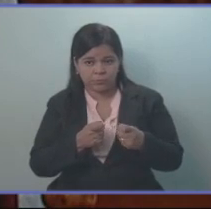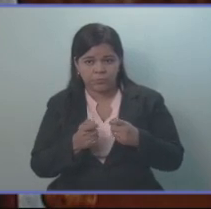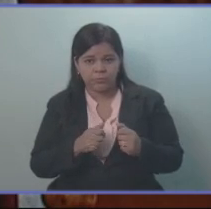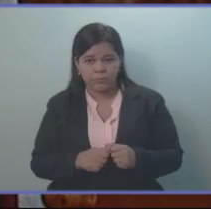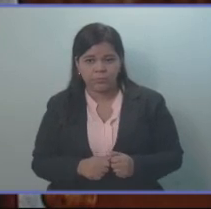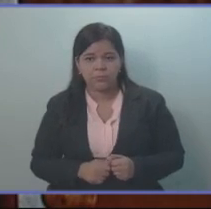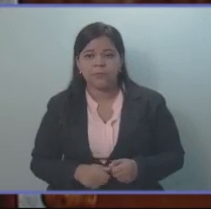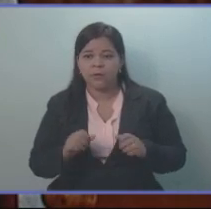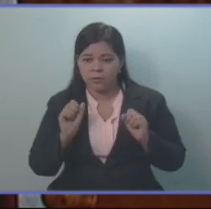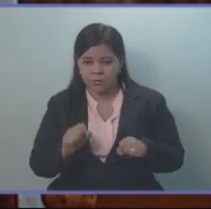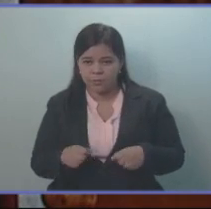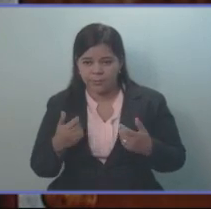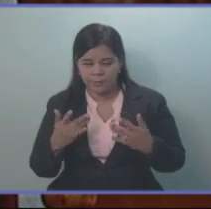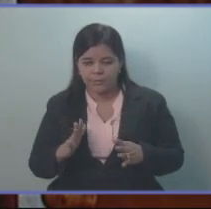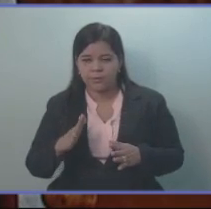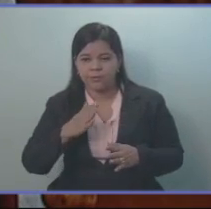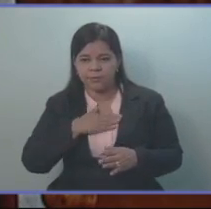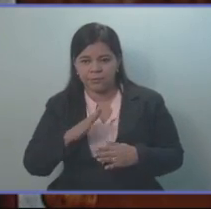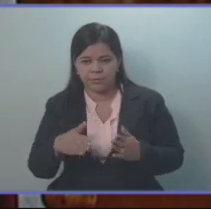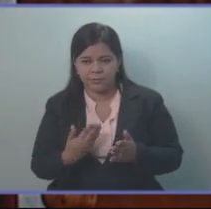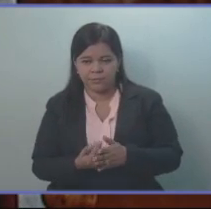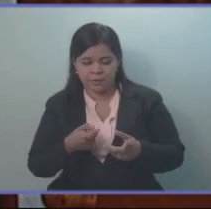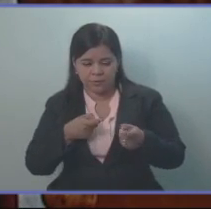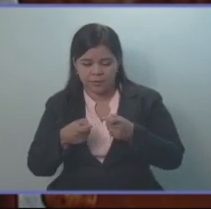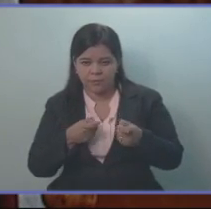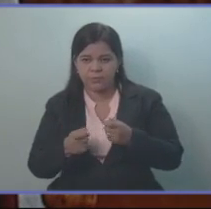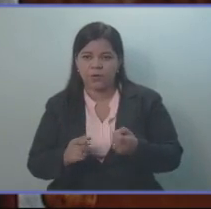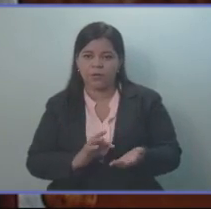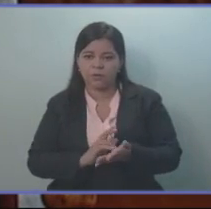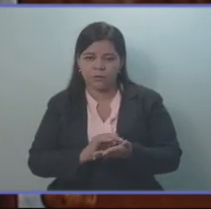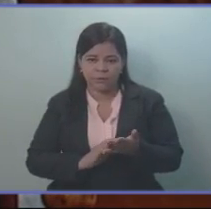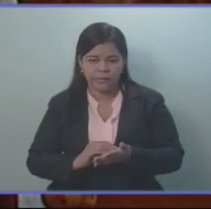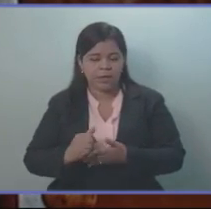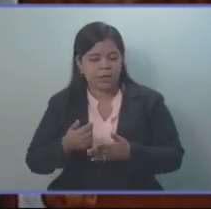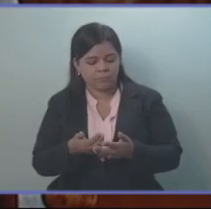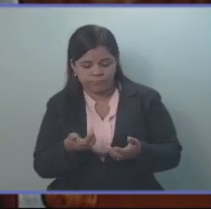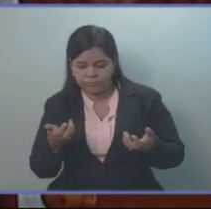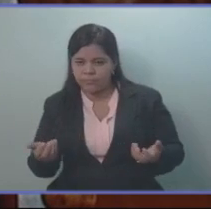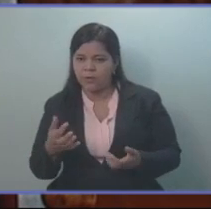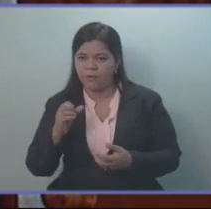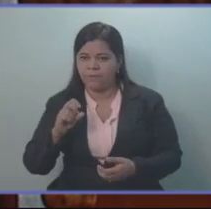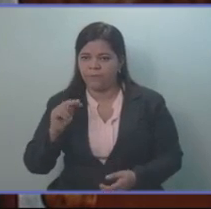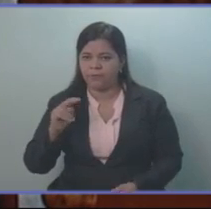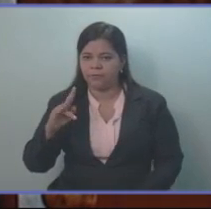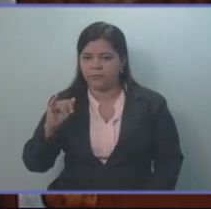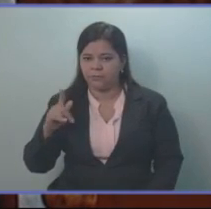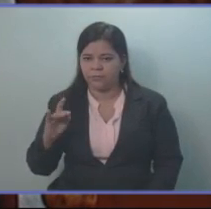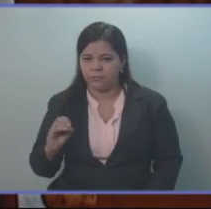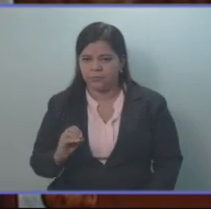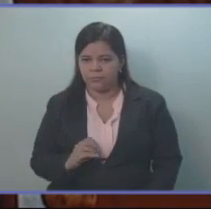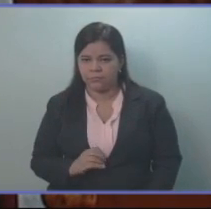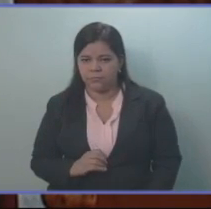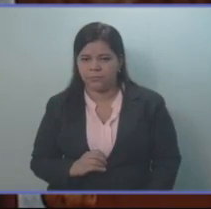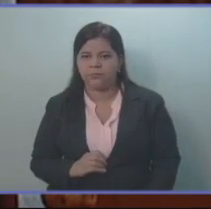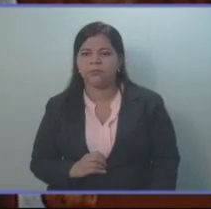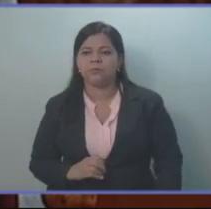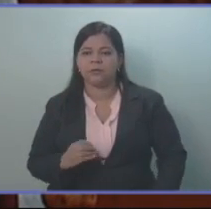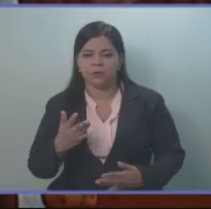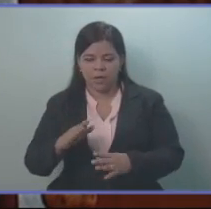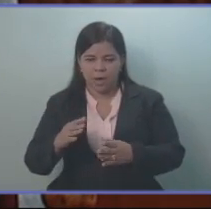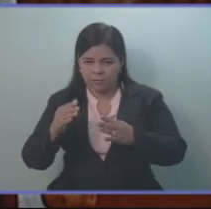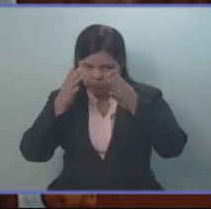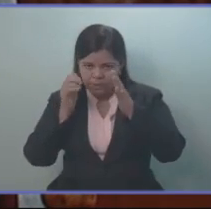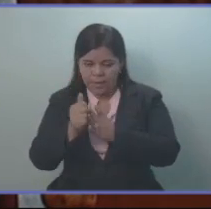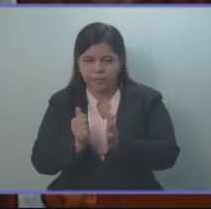deberá llevarse en cuenta y registro contable separados del patrimonio general de Fonavipo. Capítulo 6. Disposiciones